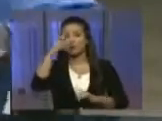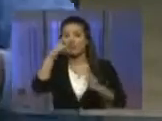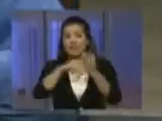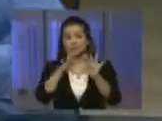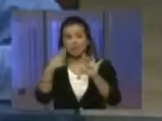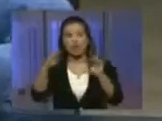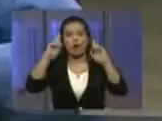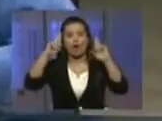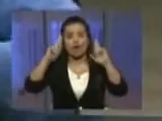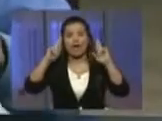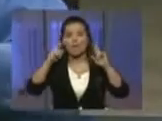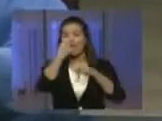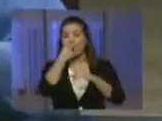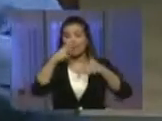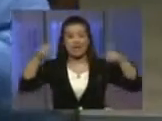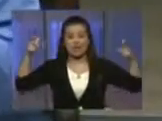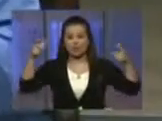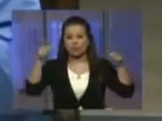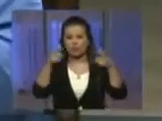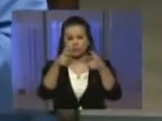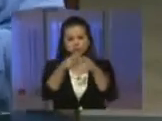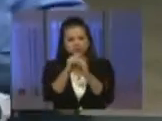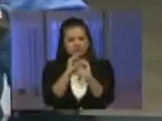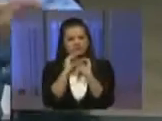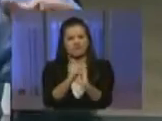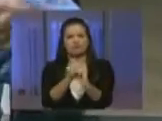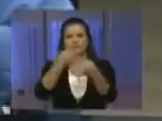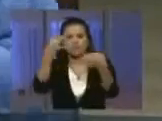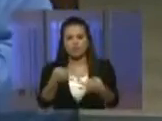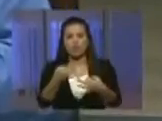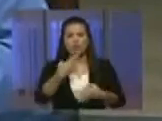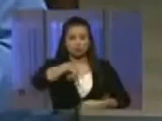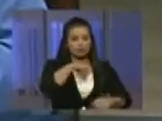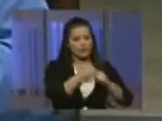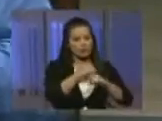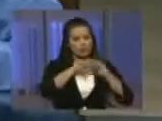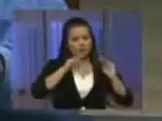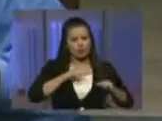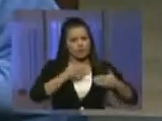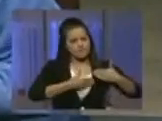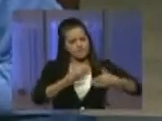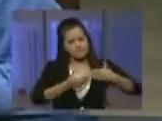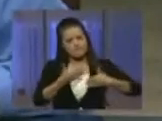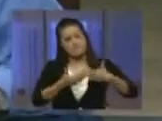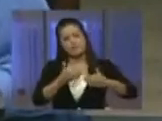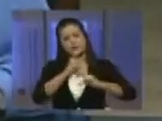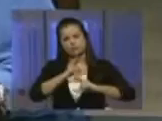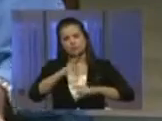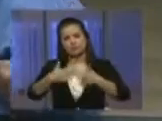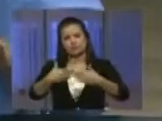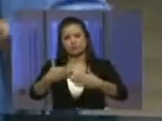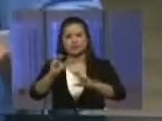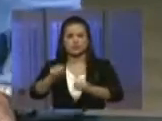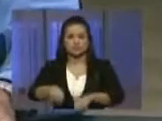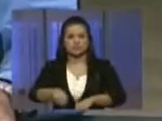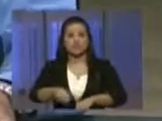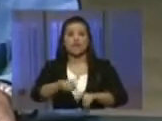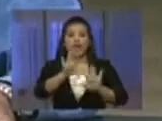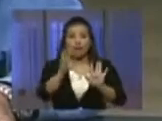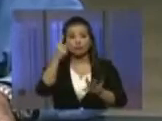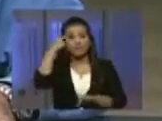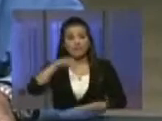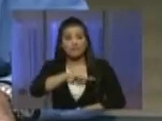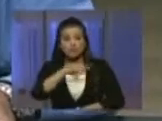ya lo vamos a ver cómo la metodología sigue dando resultados a pesar de la guerra económica si no fueran por las misiones grandes